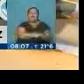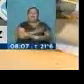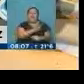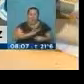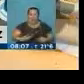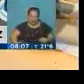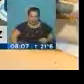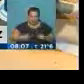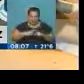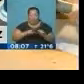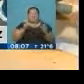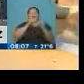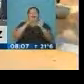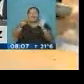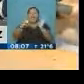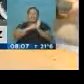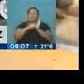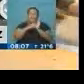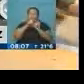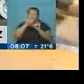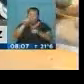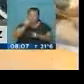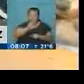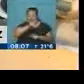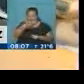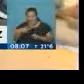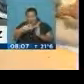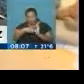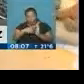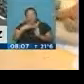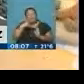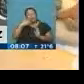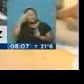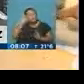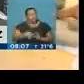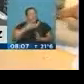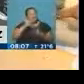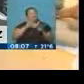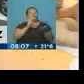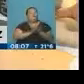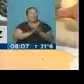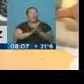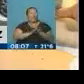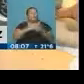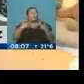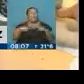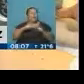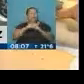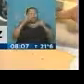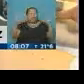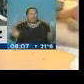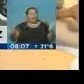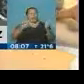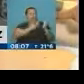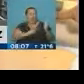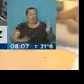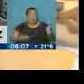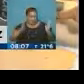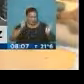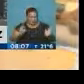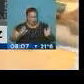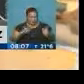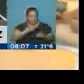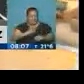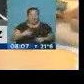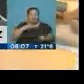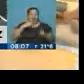Ejecutivo. Y en el capítulo primero de esa sección segunda, específicamente habla de la naturaleza y duración del Poder Ejecutivo. Entonces vayamos